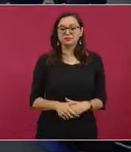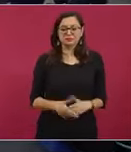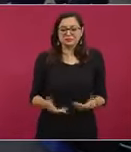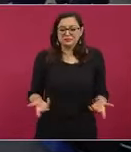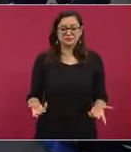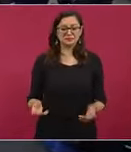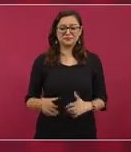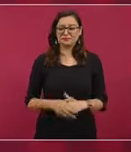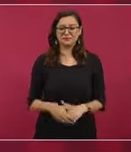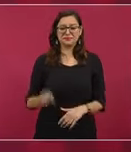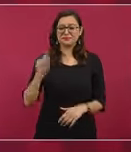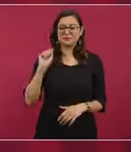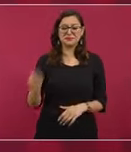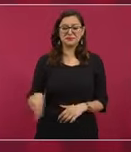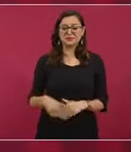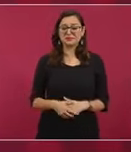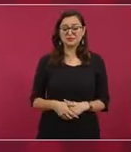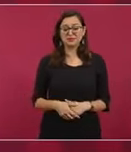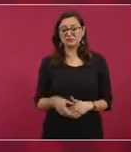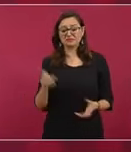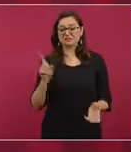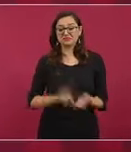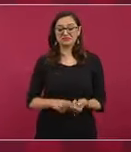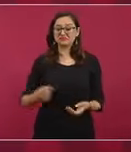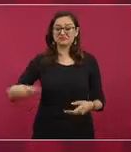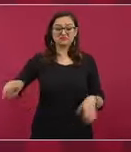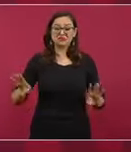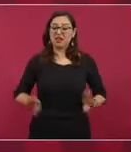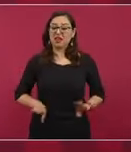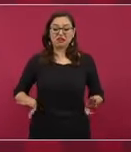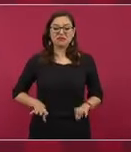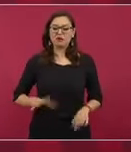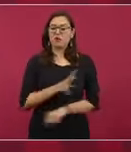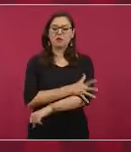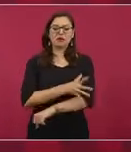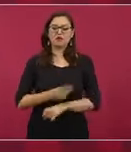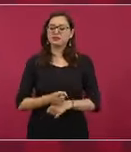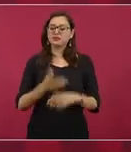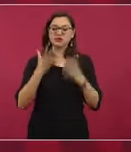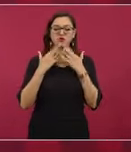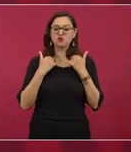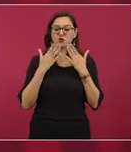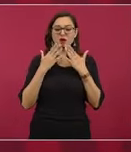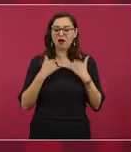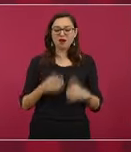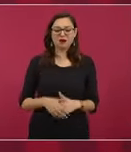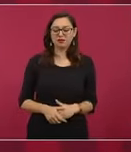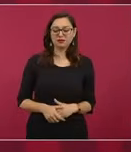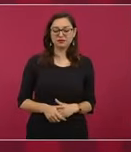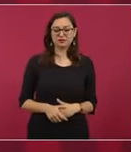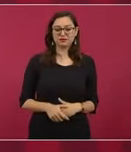sea, existe también la deshonestidad en en artistas,